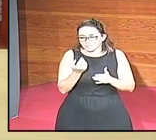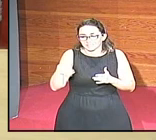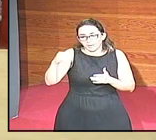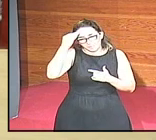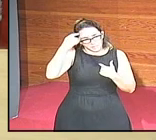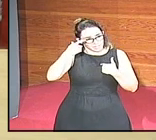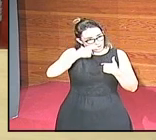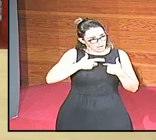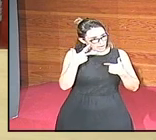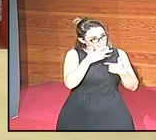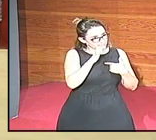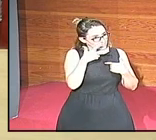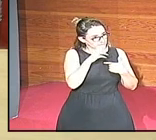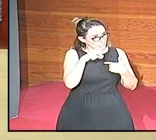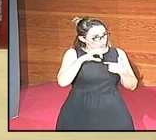cheno y me tuve que afeitar.